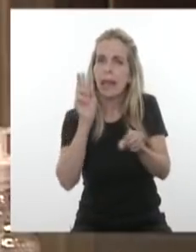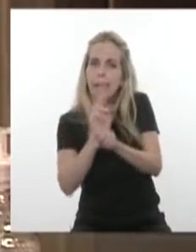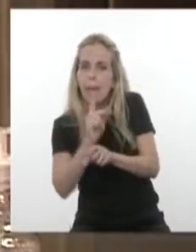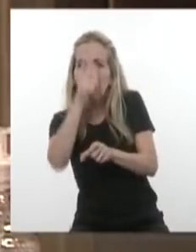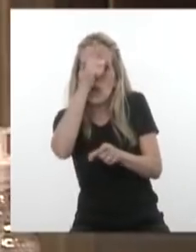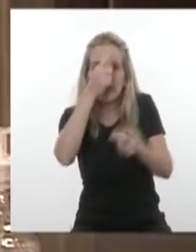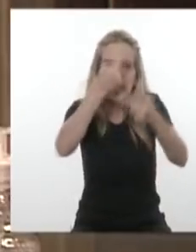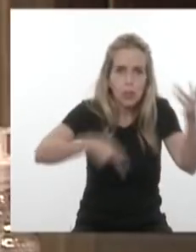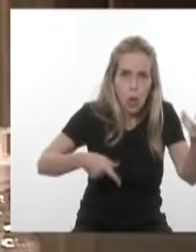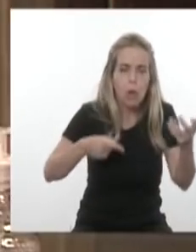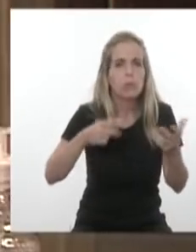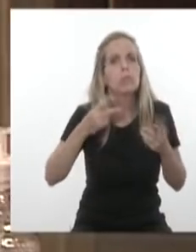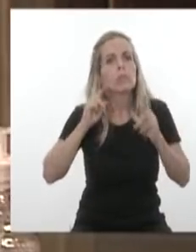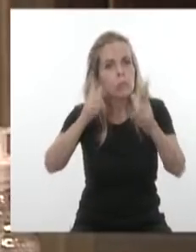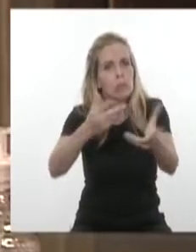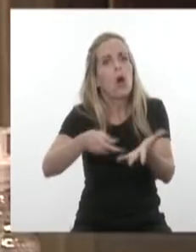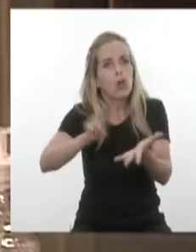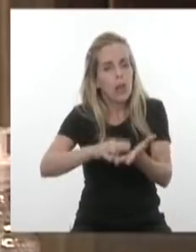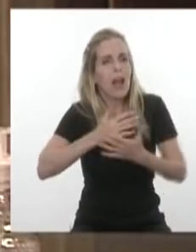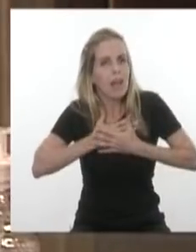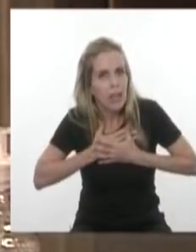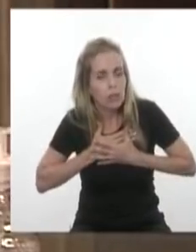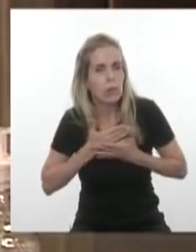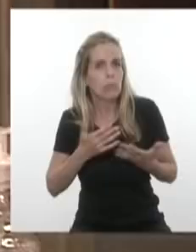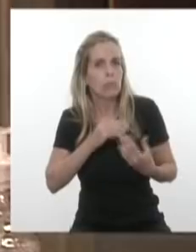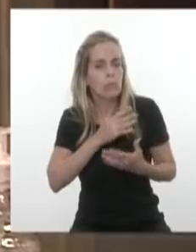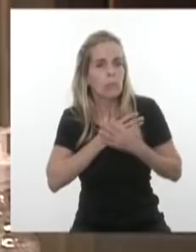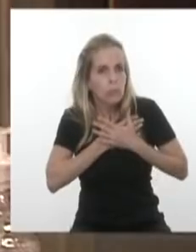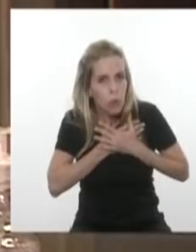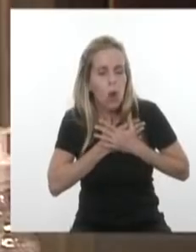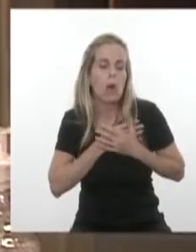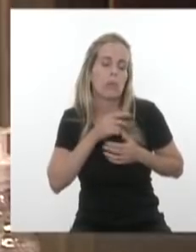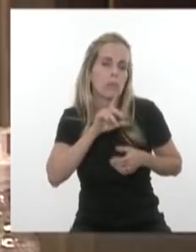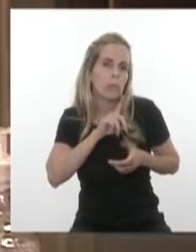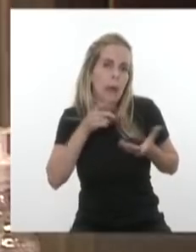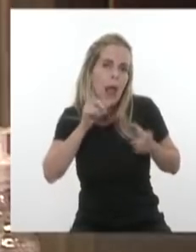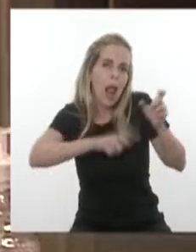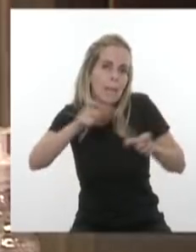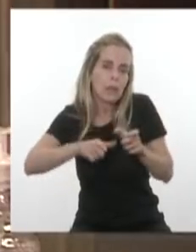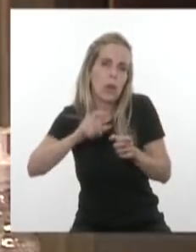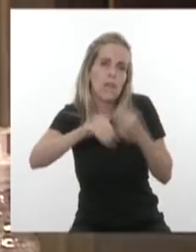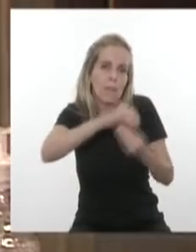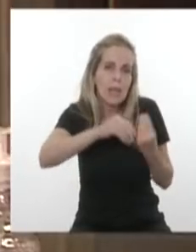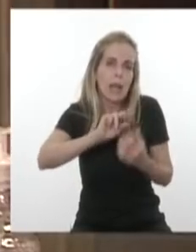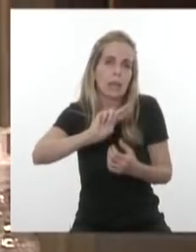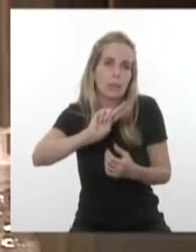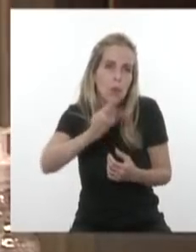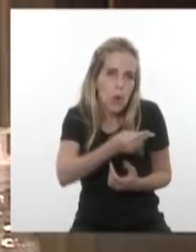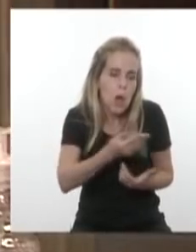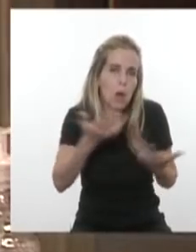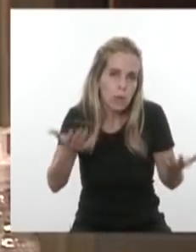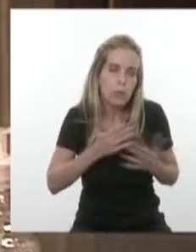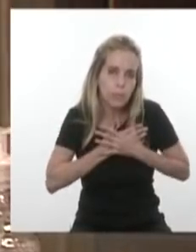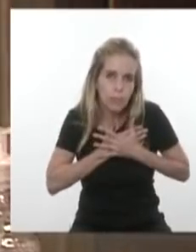todo mi afecto y solidaridad para quienes han perdido un ser querido tenemos que saber